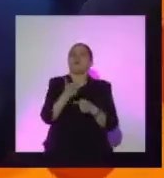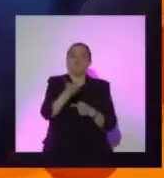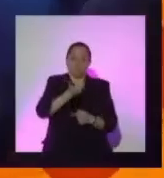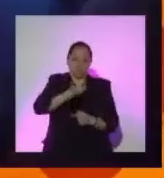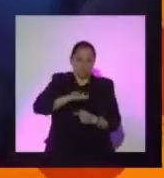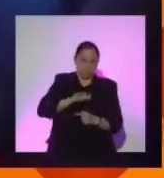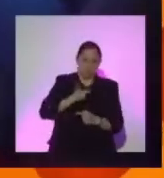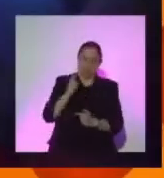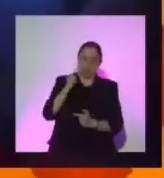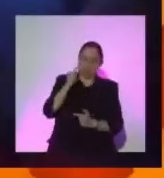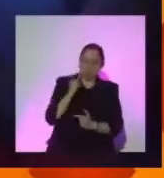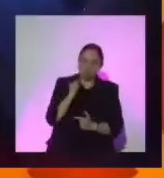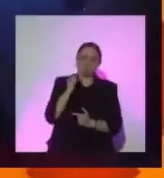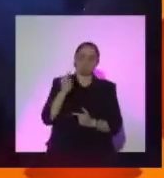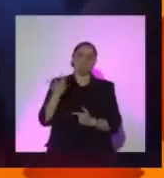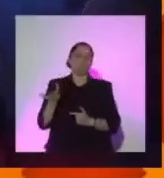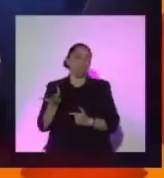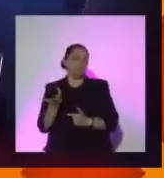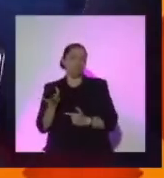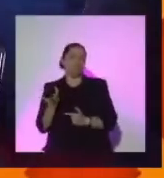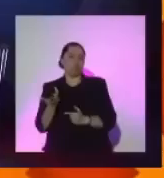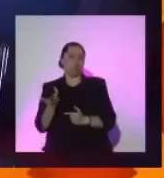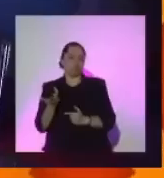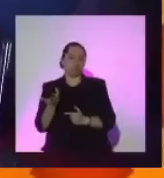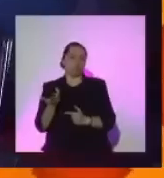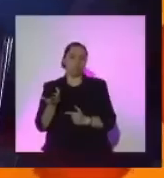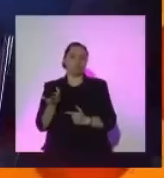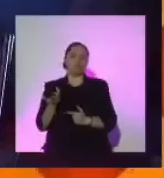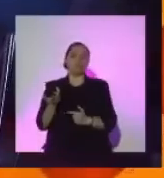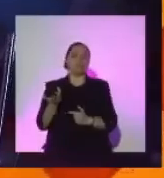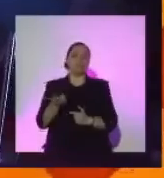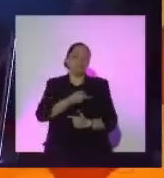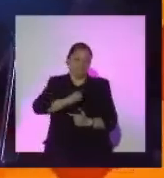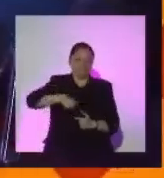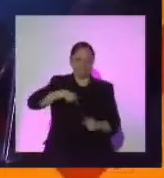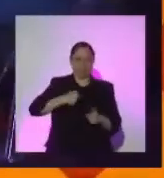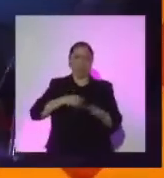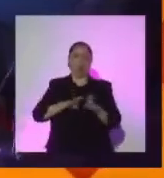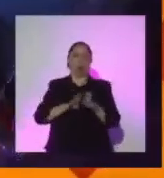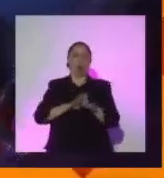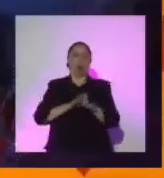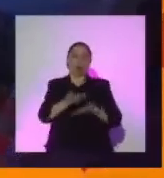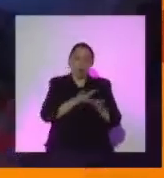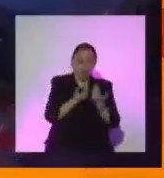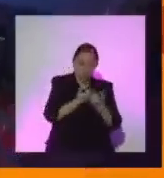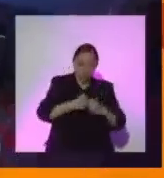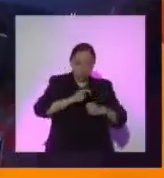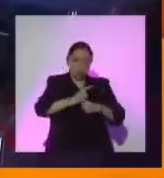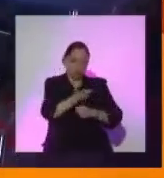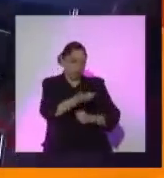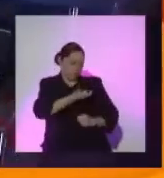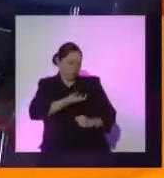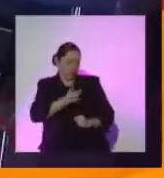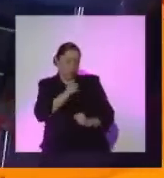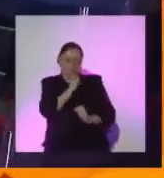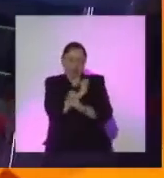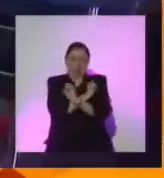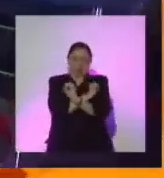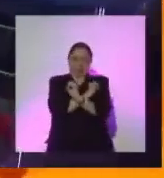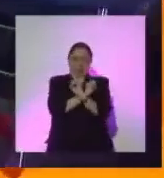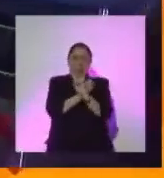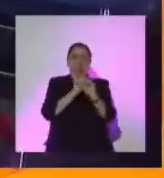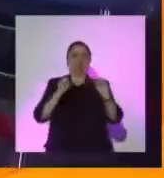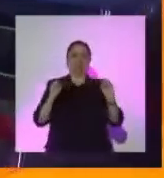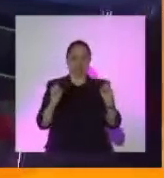recogen en el equipo de sochil hasta se siente que es como de me voy con este porque ya estuvo contigo se siente pero a ver qué